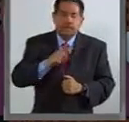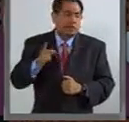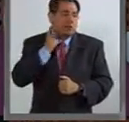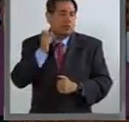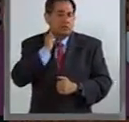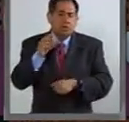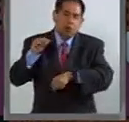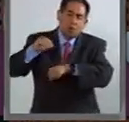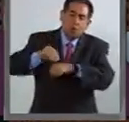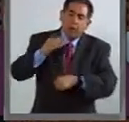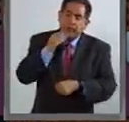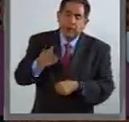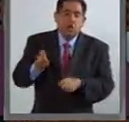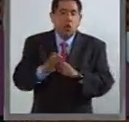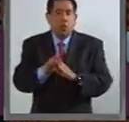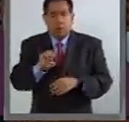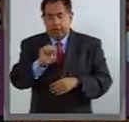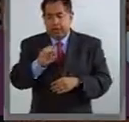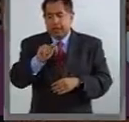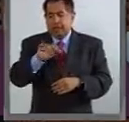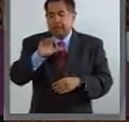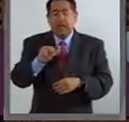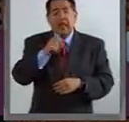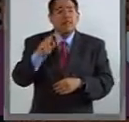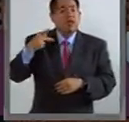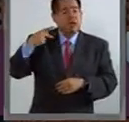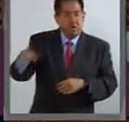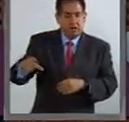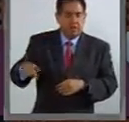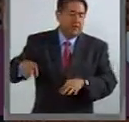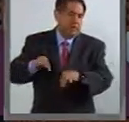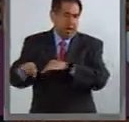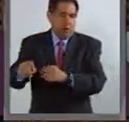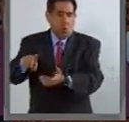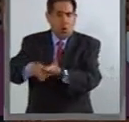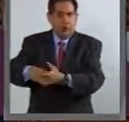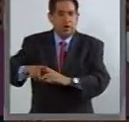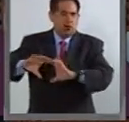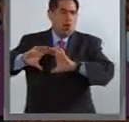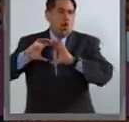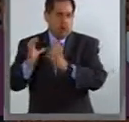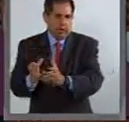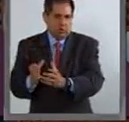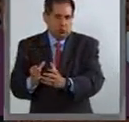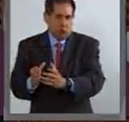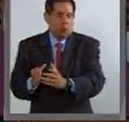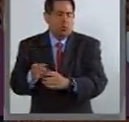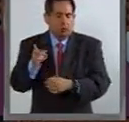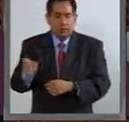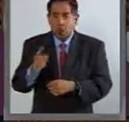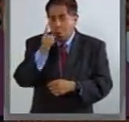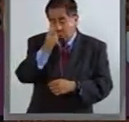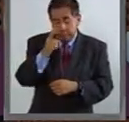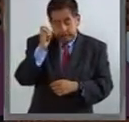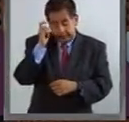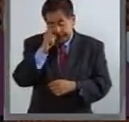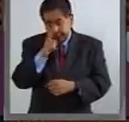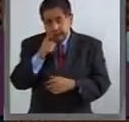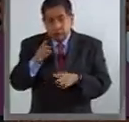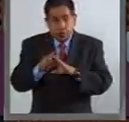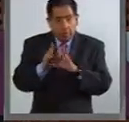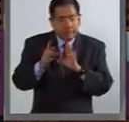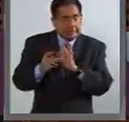está basado en estándares de ética parlamentaria. Y ese es, por cierto, una de las debilidades más fuertes en la